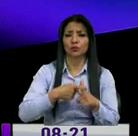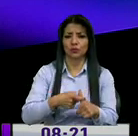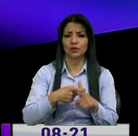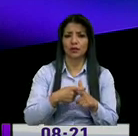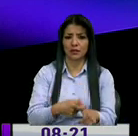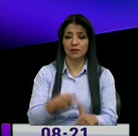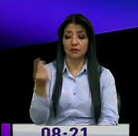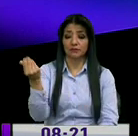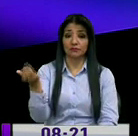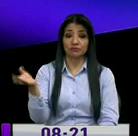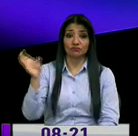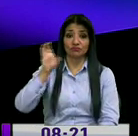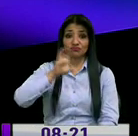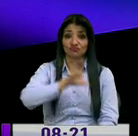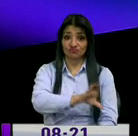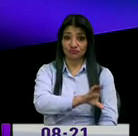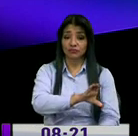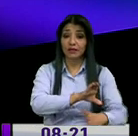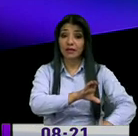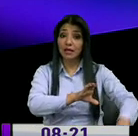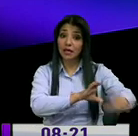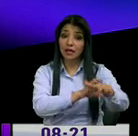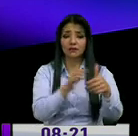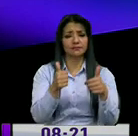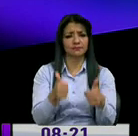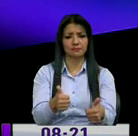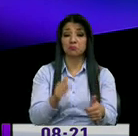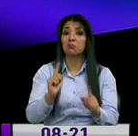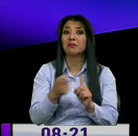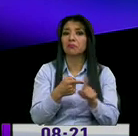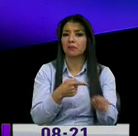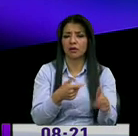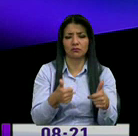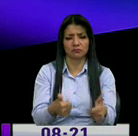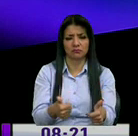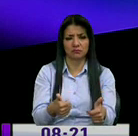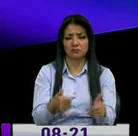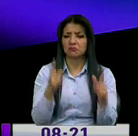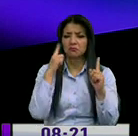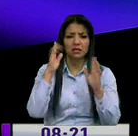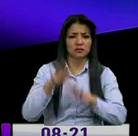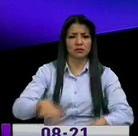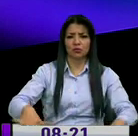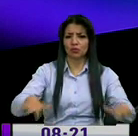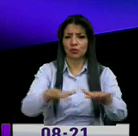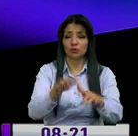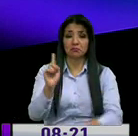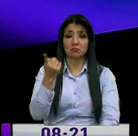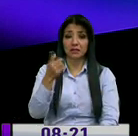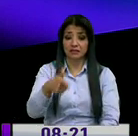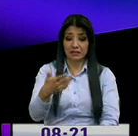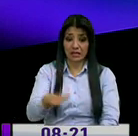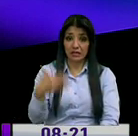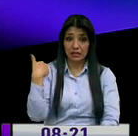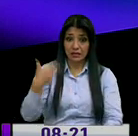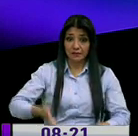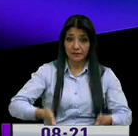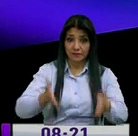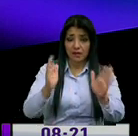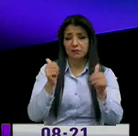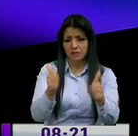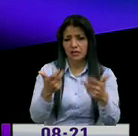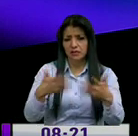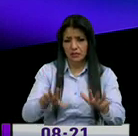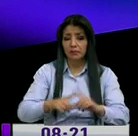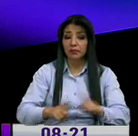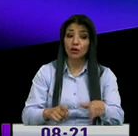los recursos para ellos, yo creo que sería una gran obra. Hay que pensar en todos, no solamente en los que ya tienen vías. Porque bueno, bien, ya están las